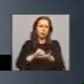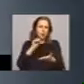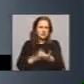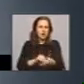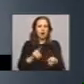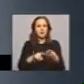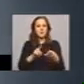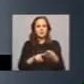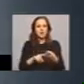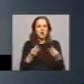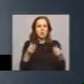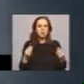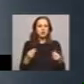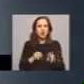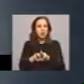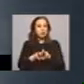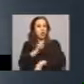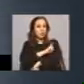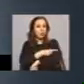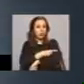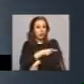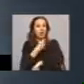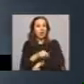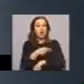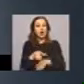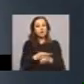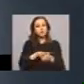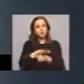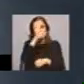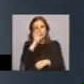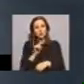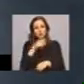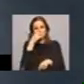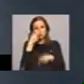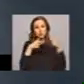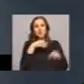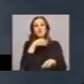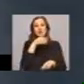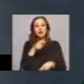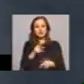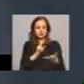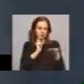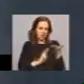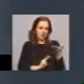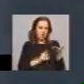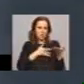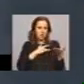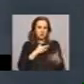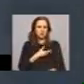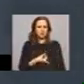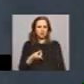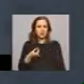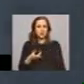contar las luchas de poder que había también dentro del régimen franquista. Que la gente cuando abra esta novela y diga 1947,